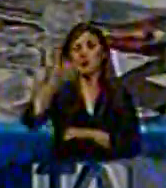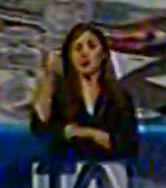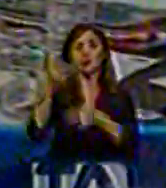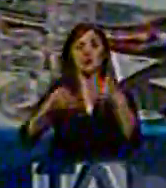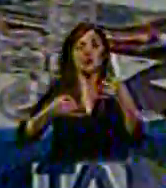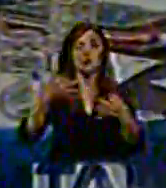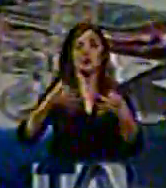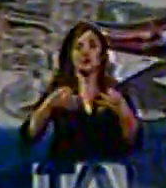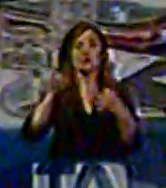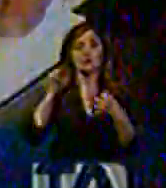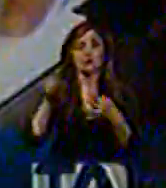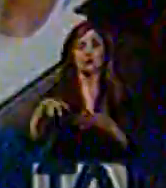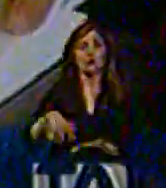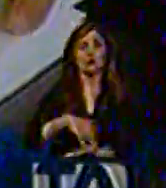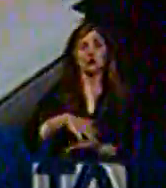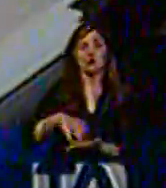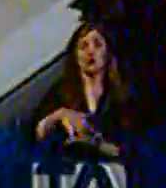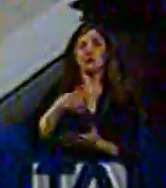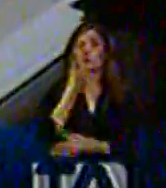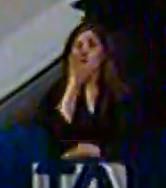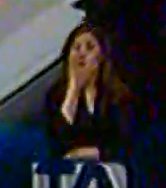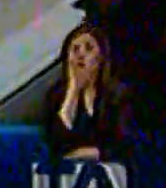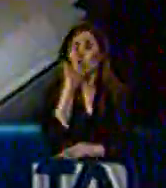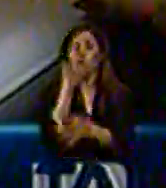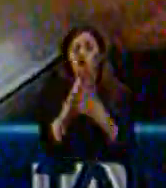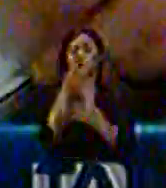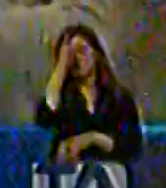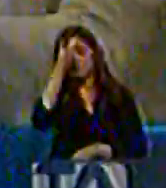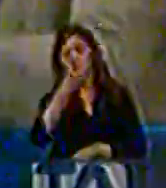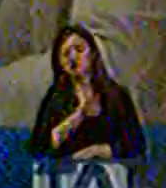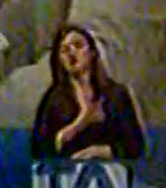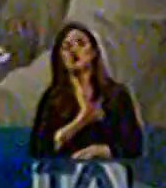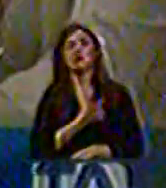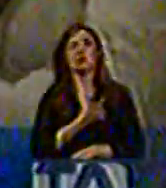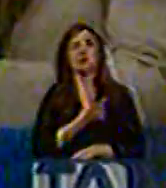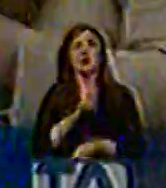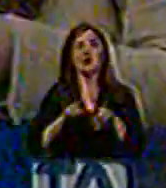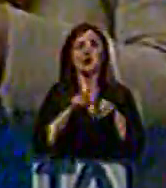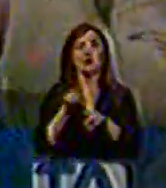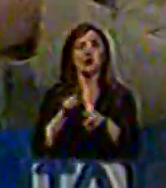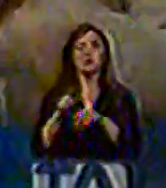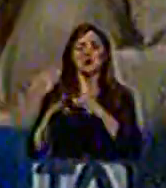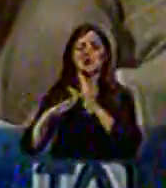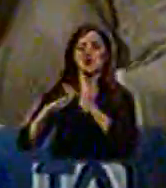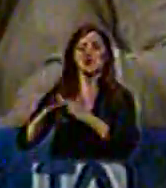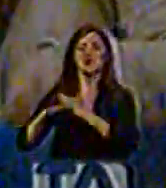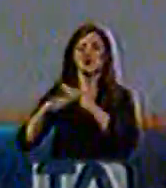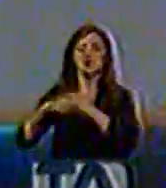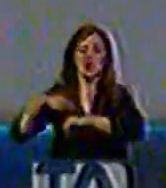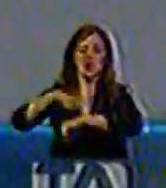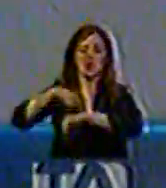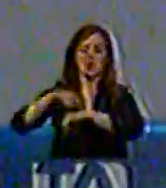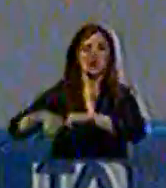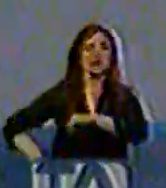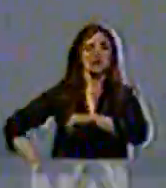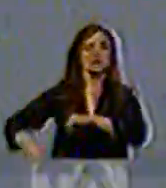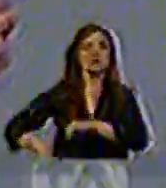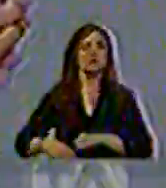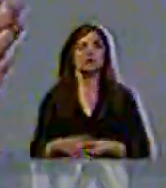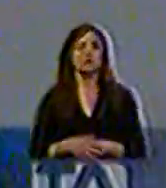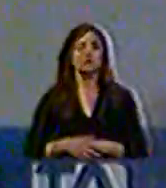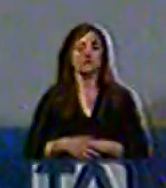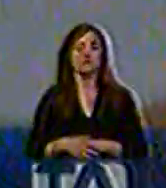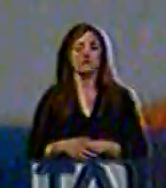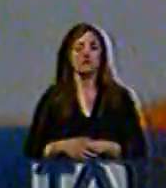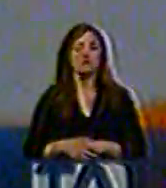país no solo se le cuestionan sus fallos, sino además las causas represadas o tramitadas a destiempo. Muy tarde, señores, porque